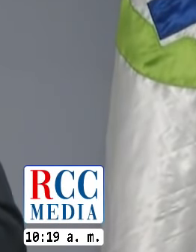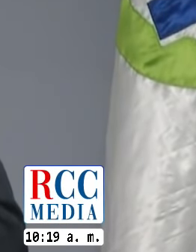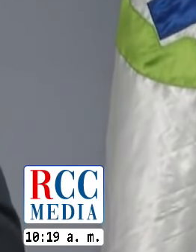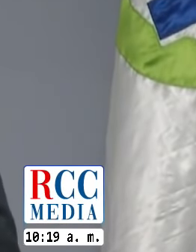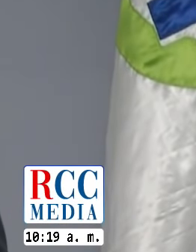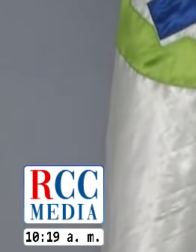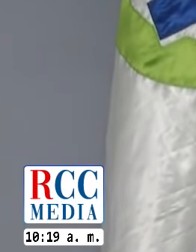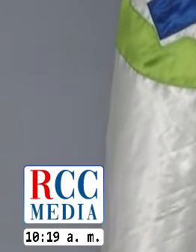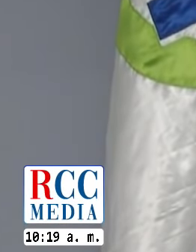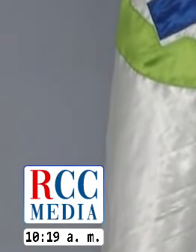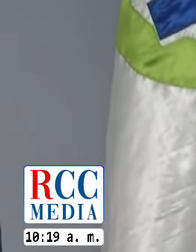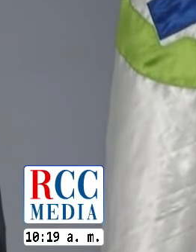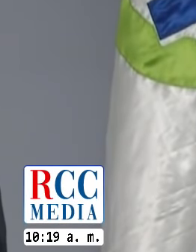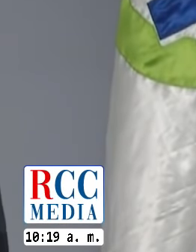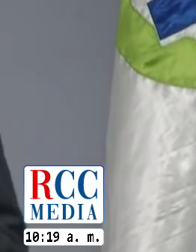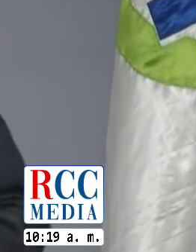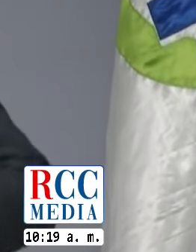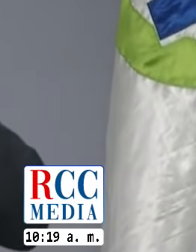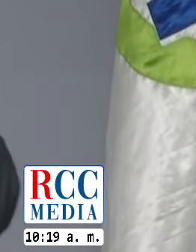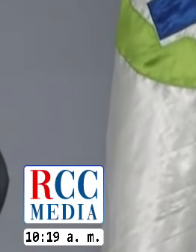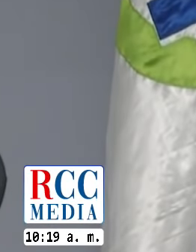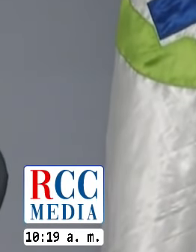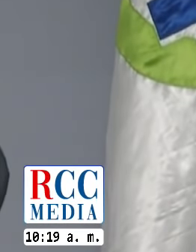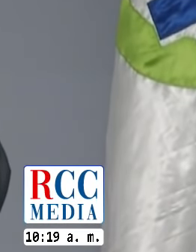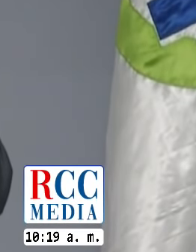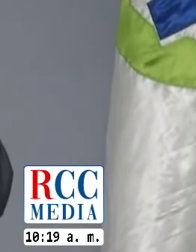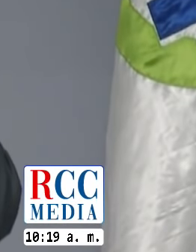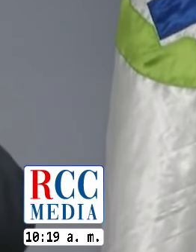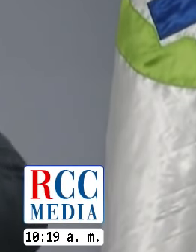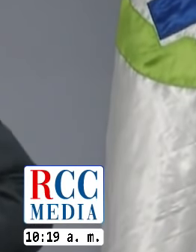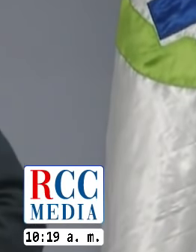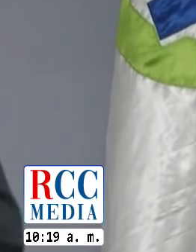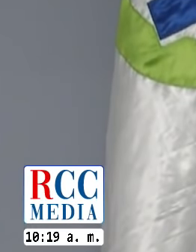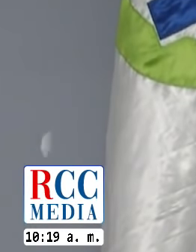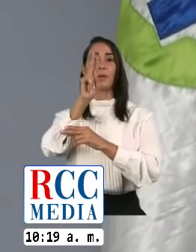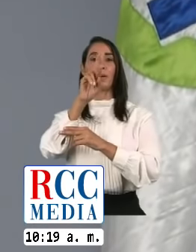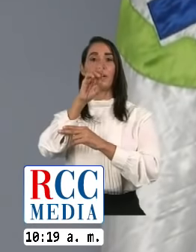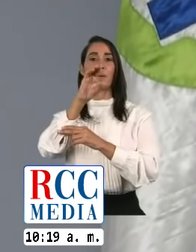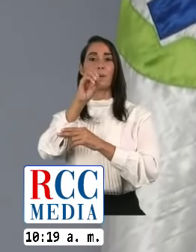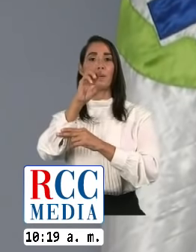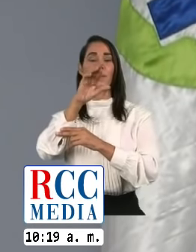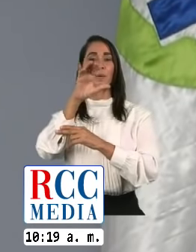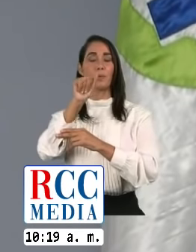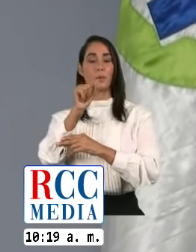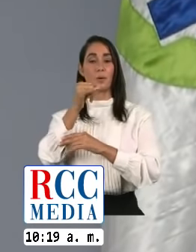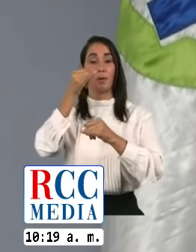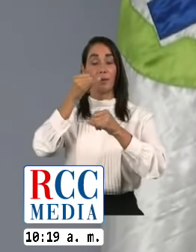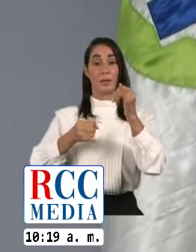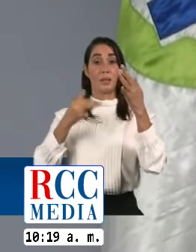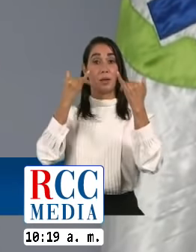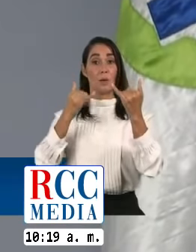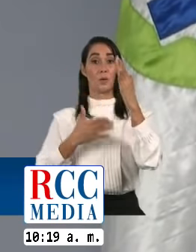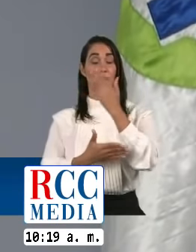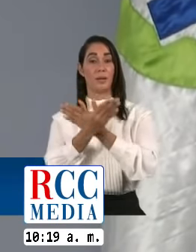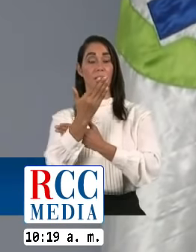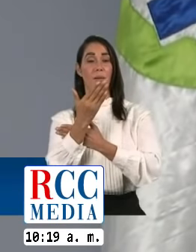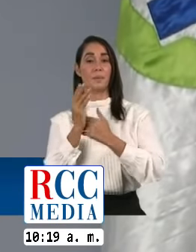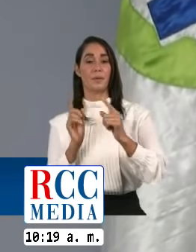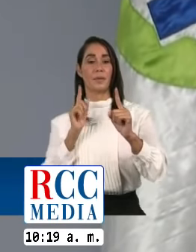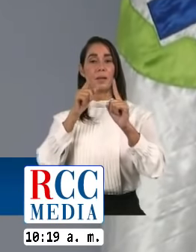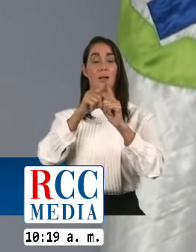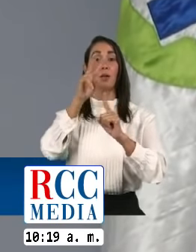Iniciamos informando que la plataforma Aurora acaba en el corte de esta mañana de